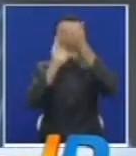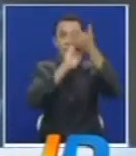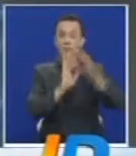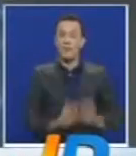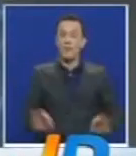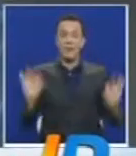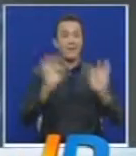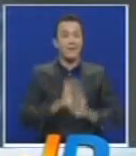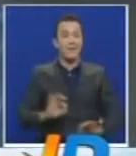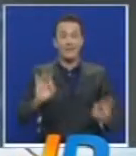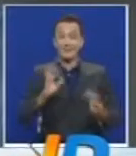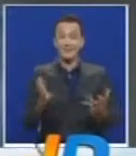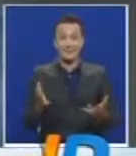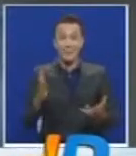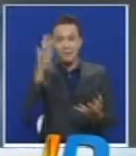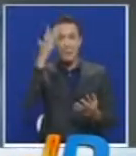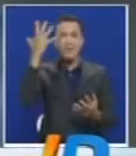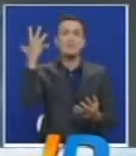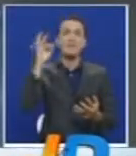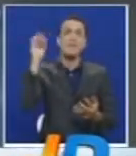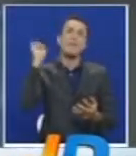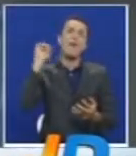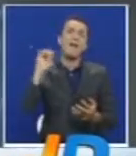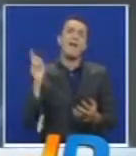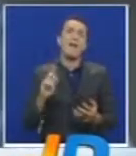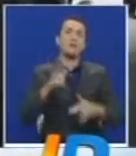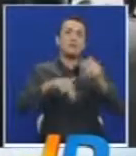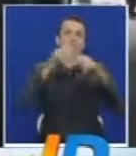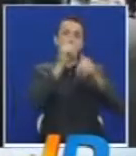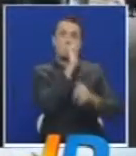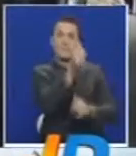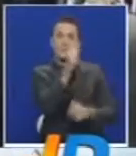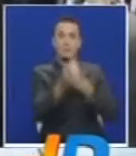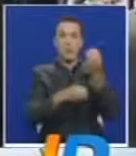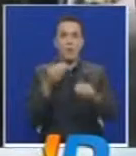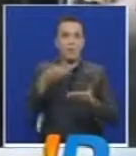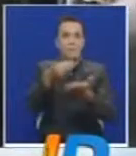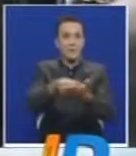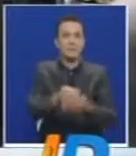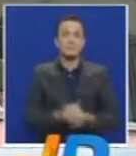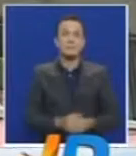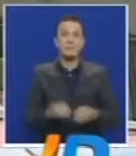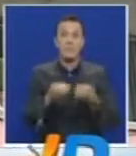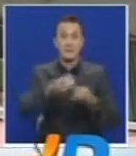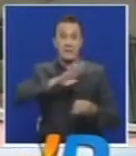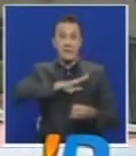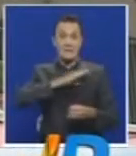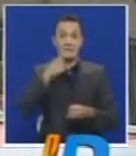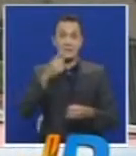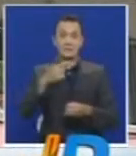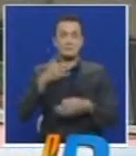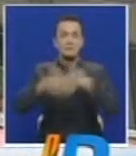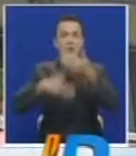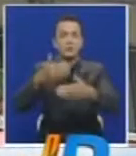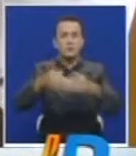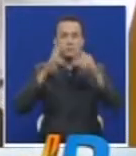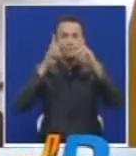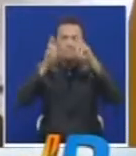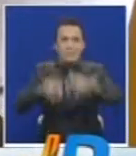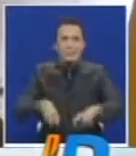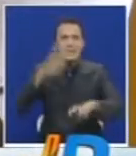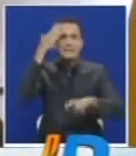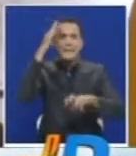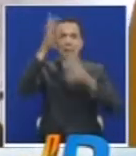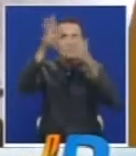reparar lo que durante 50 años los propietarios no han hecho. La alcaldía anunció también que adelantará estudios que permitan establecer el nivel